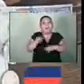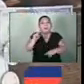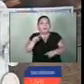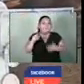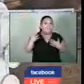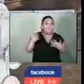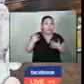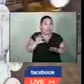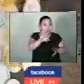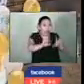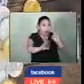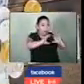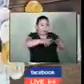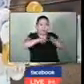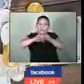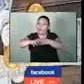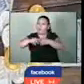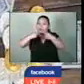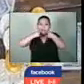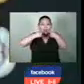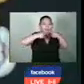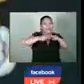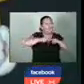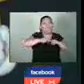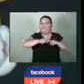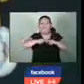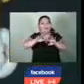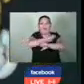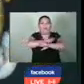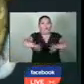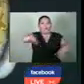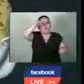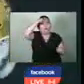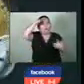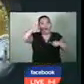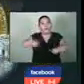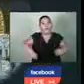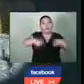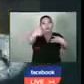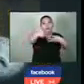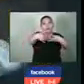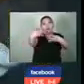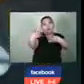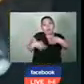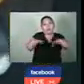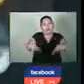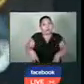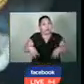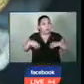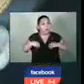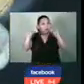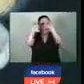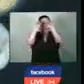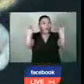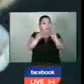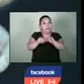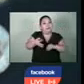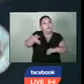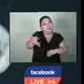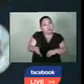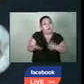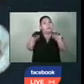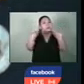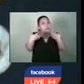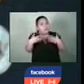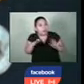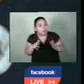espera, sectores ya se pronunciaron y pídense de marcha atrás a la implementación de la criptomoneda. Incluso peticiones de este tipo han